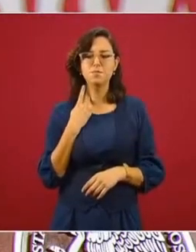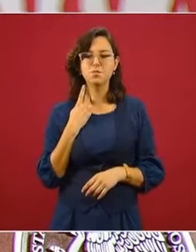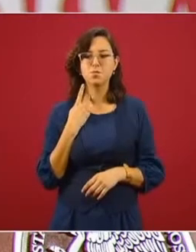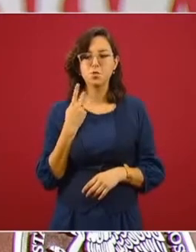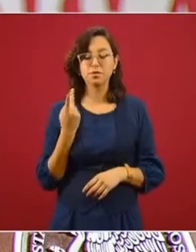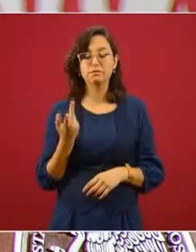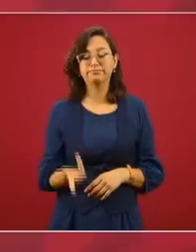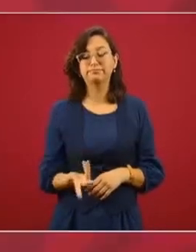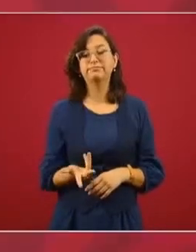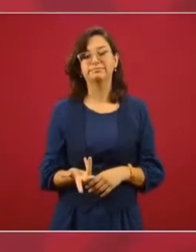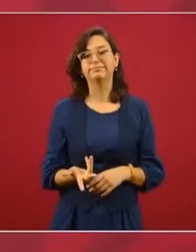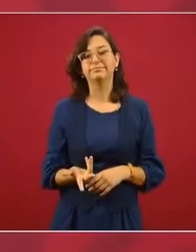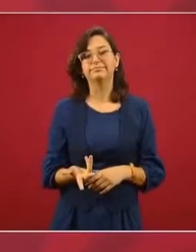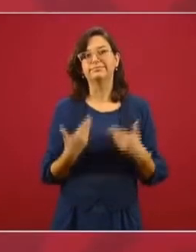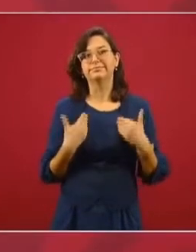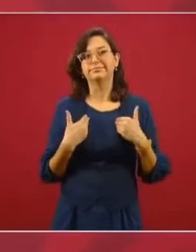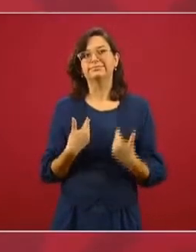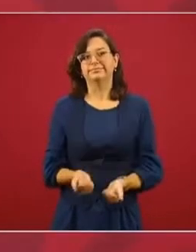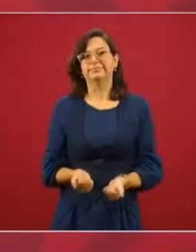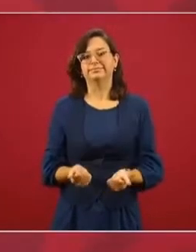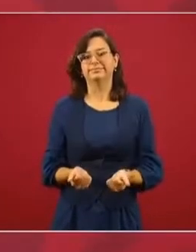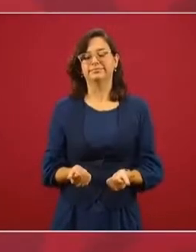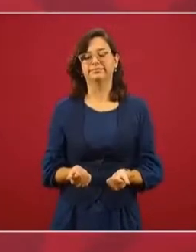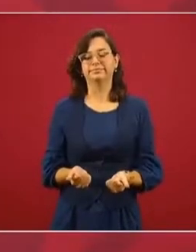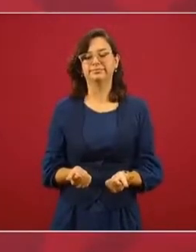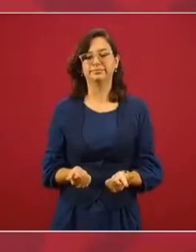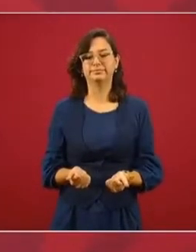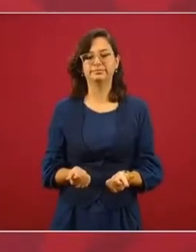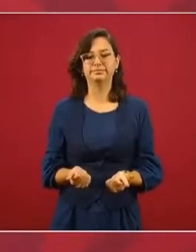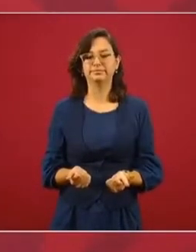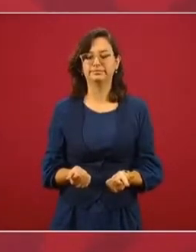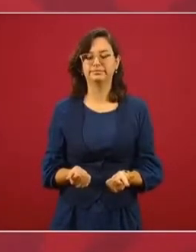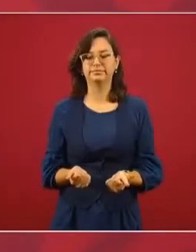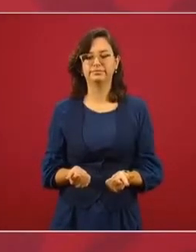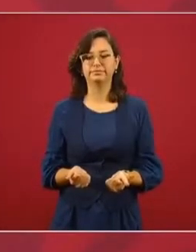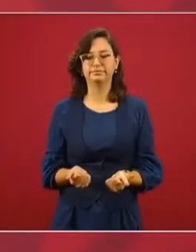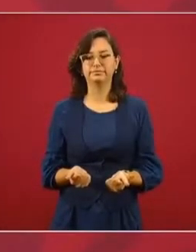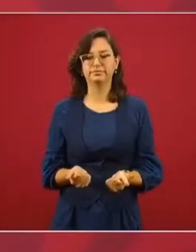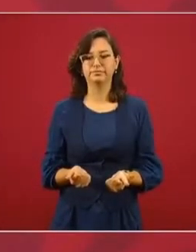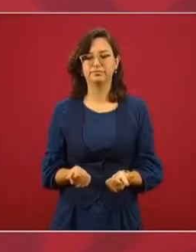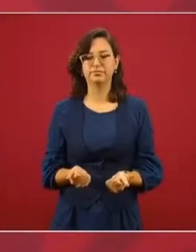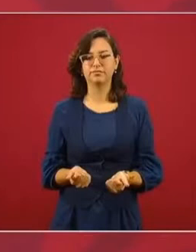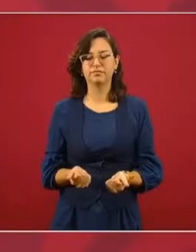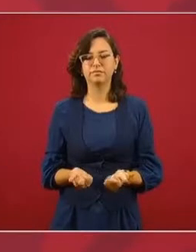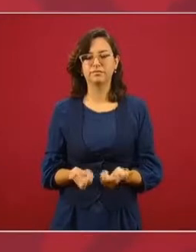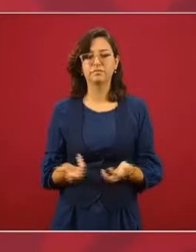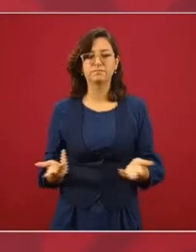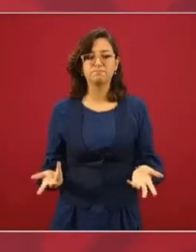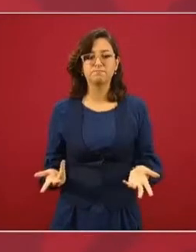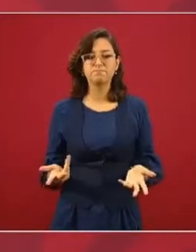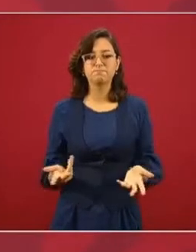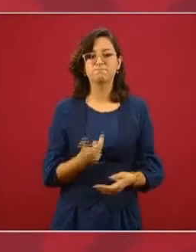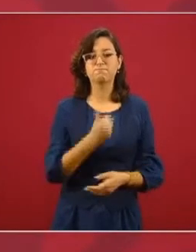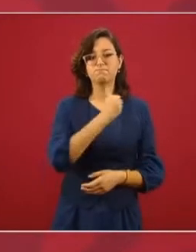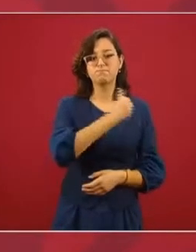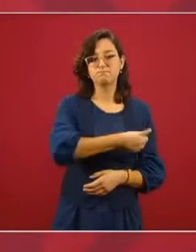debemos entendernos y cada quien, como he venido diciendo,